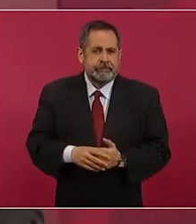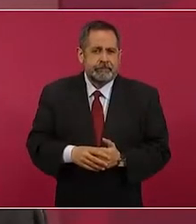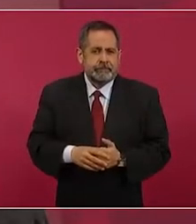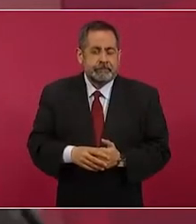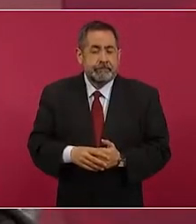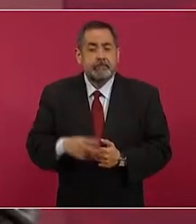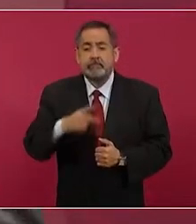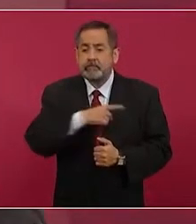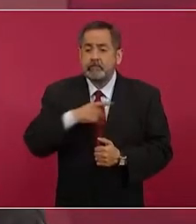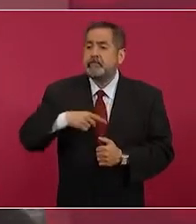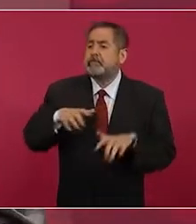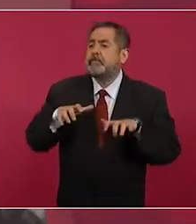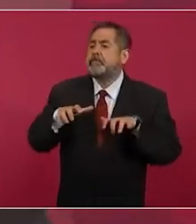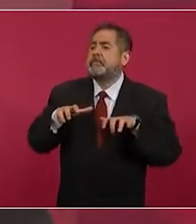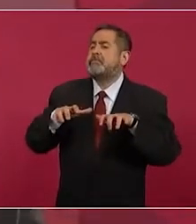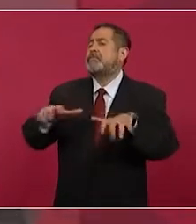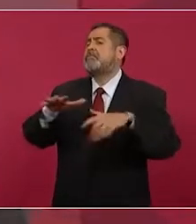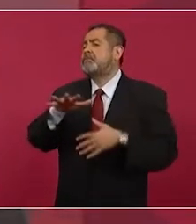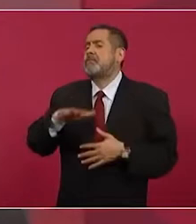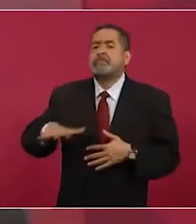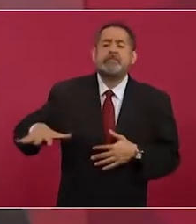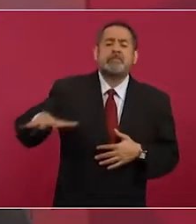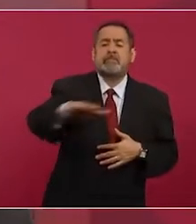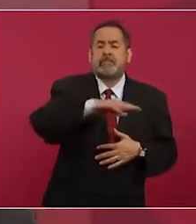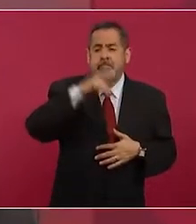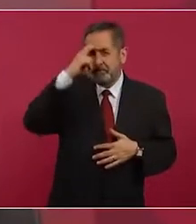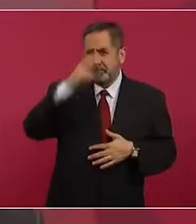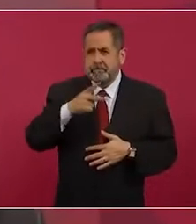se le va a preguntar al pueblo de México,